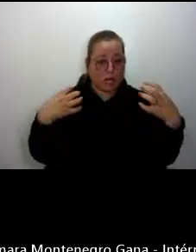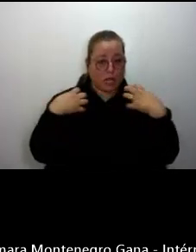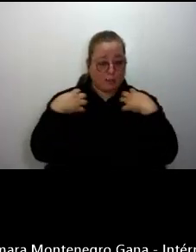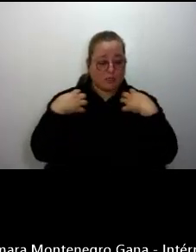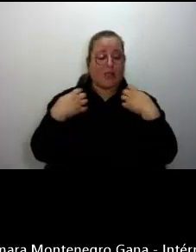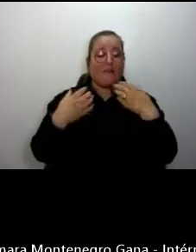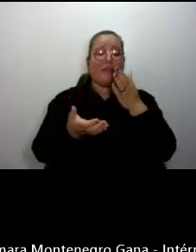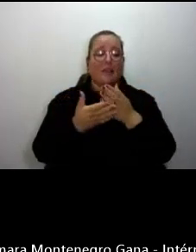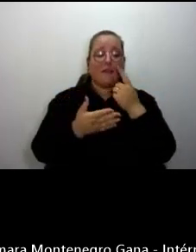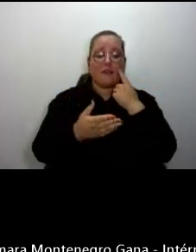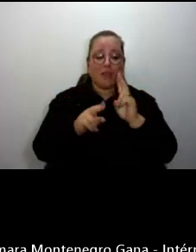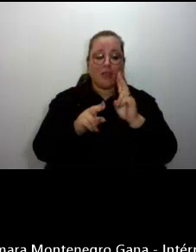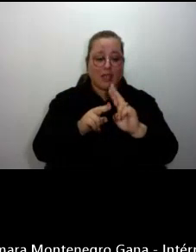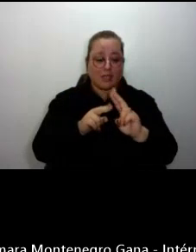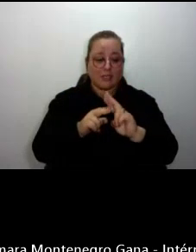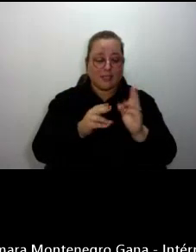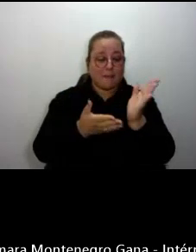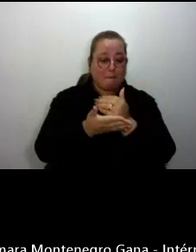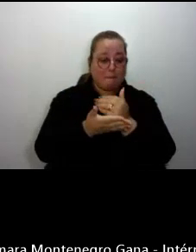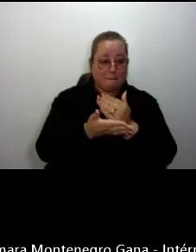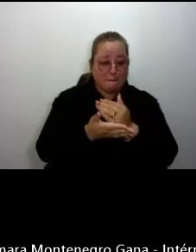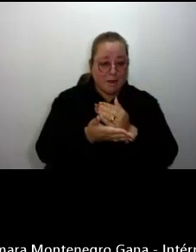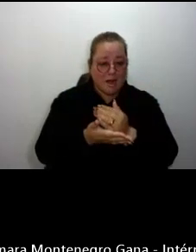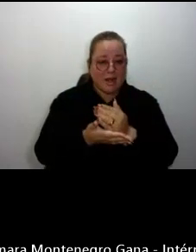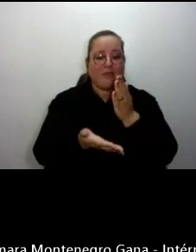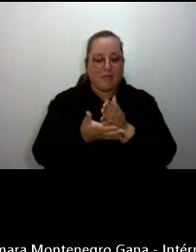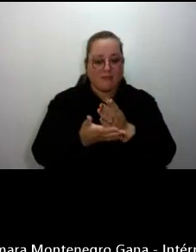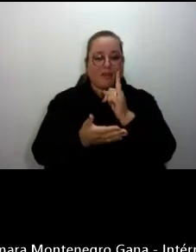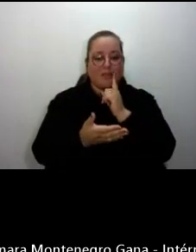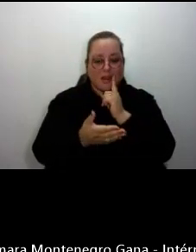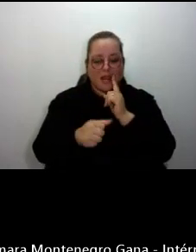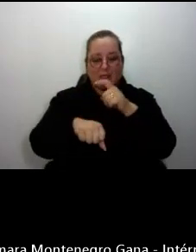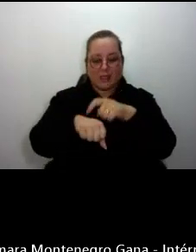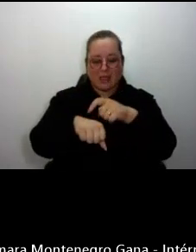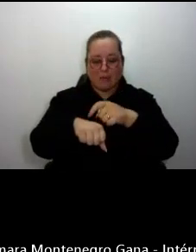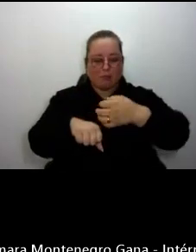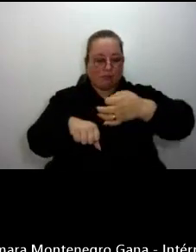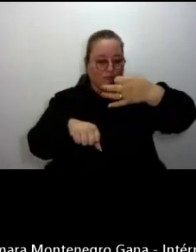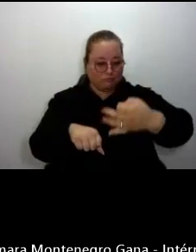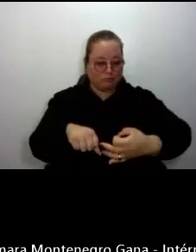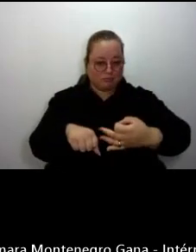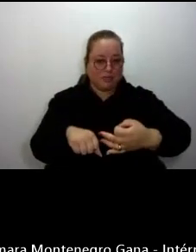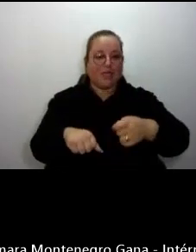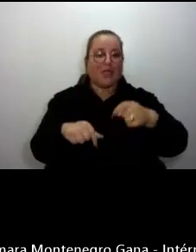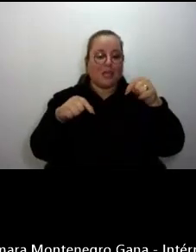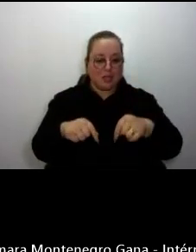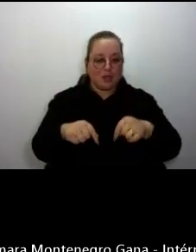que la elaboración de los planes, ¿verdad?, se dé dentro de los plazos establecidos. Y en este caso, ¿verdad?,